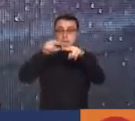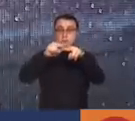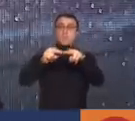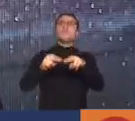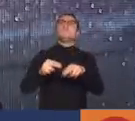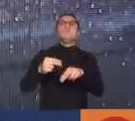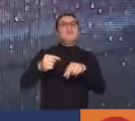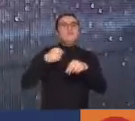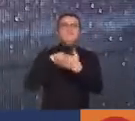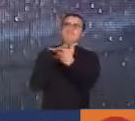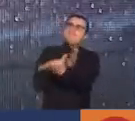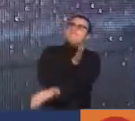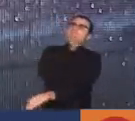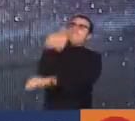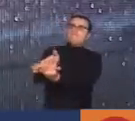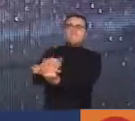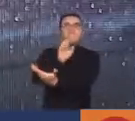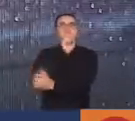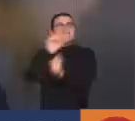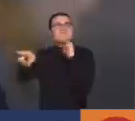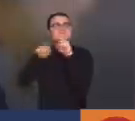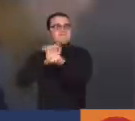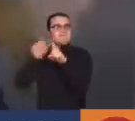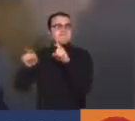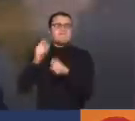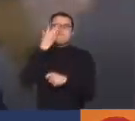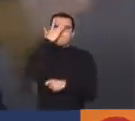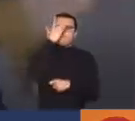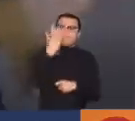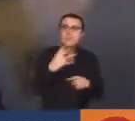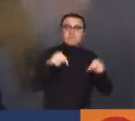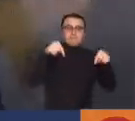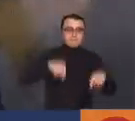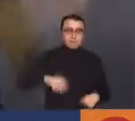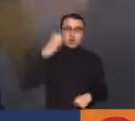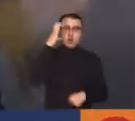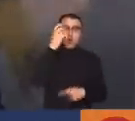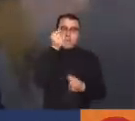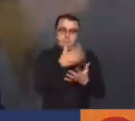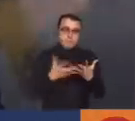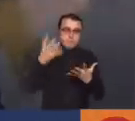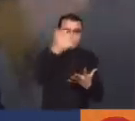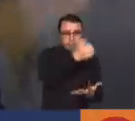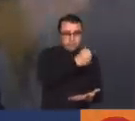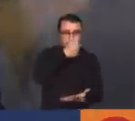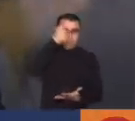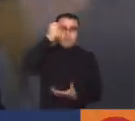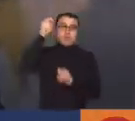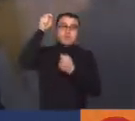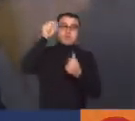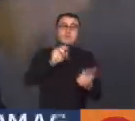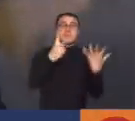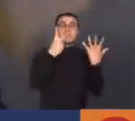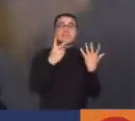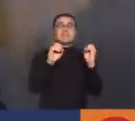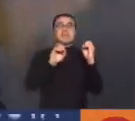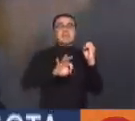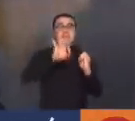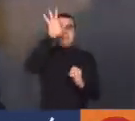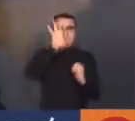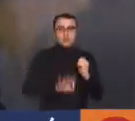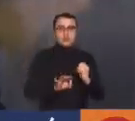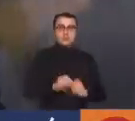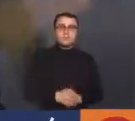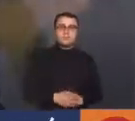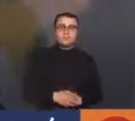de las inquietudes que tenemos, dado que la nación financia el 70% del metro. Yo iba